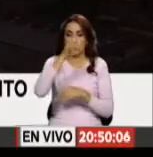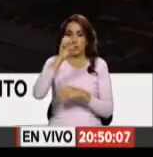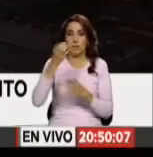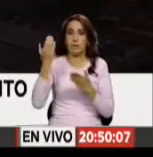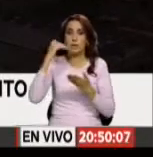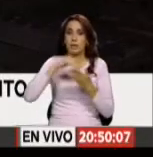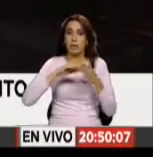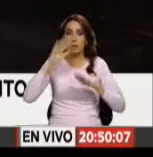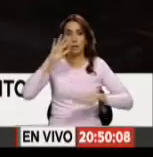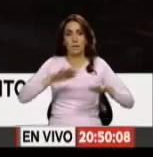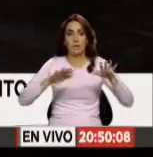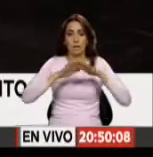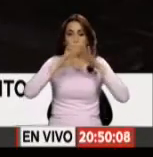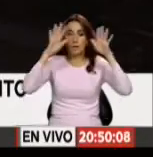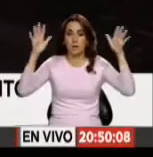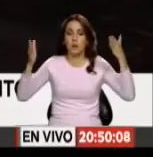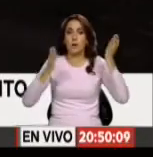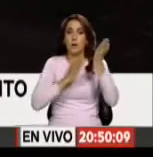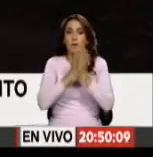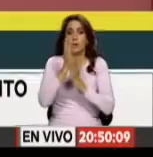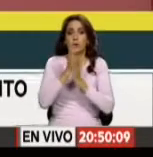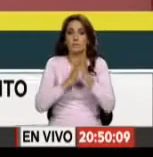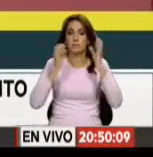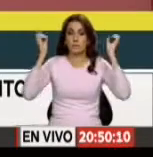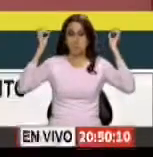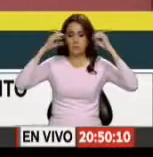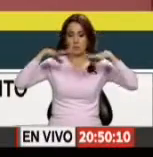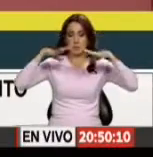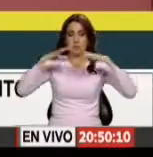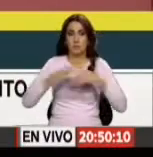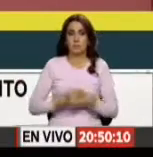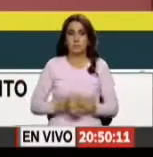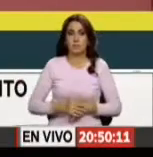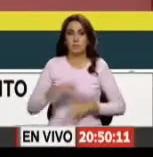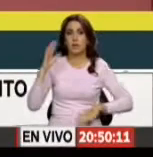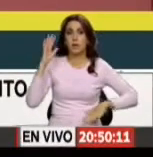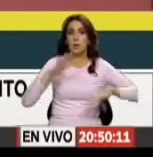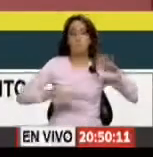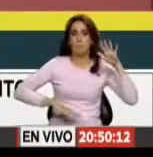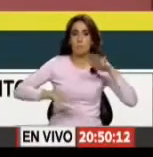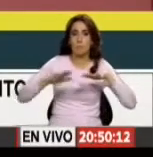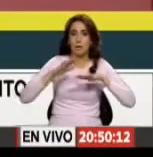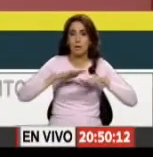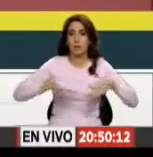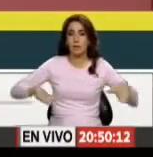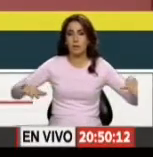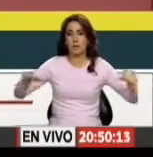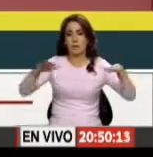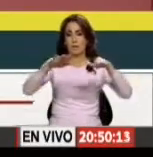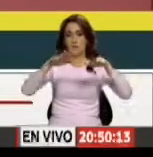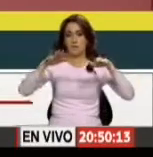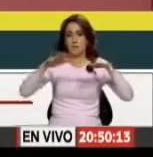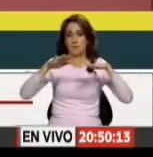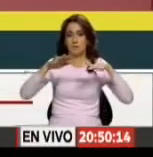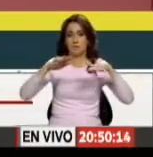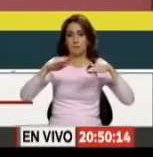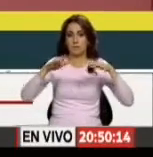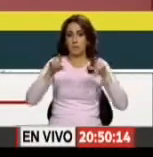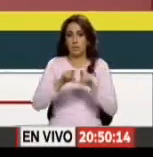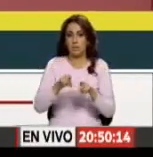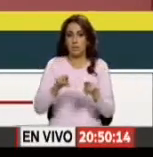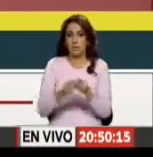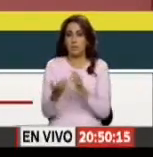restituido casi en su totalidad el servicio eléctrico. La casi totalidad del suministro de energía eléctrica ha